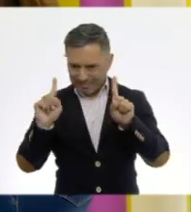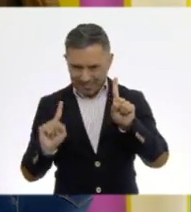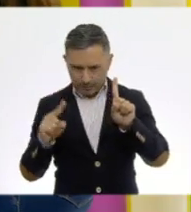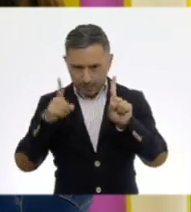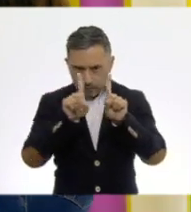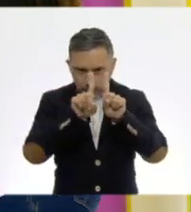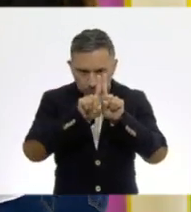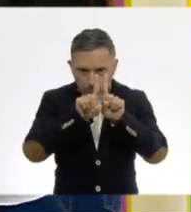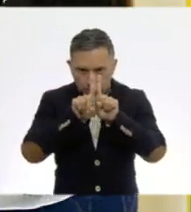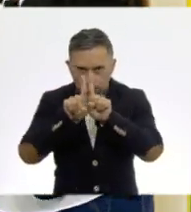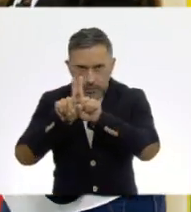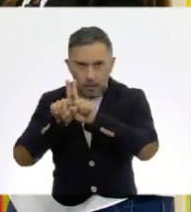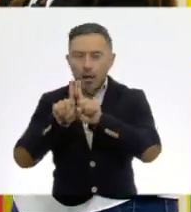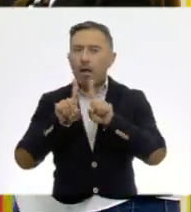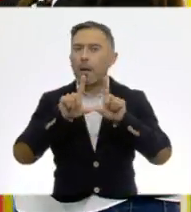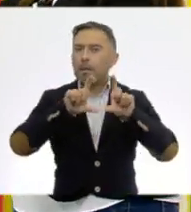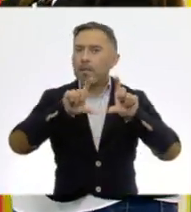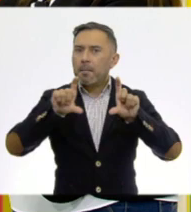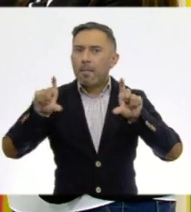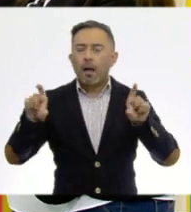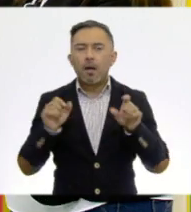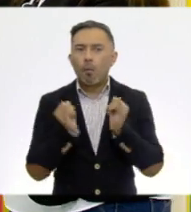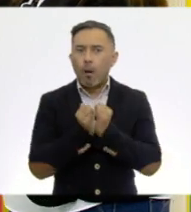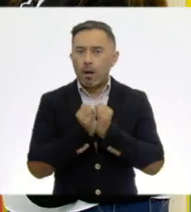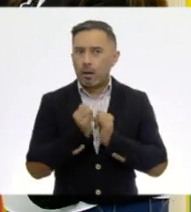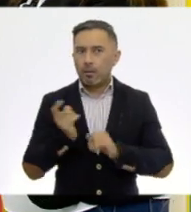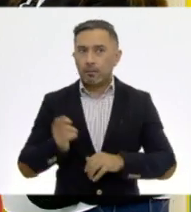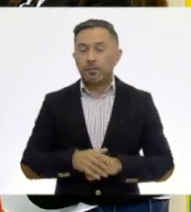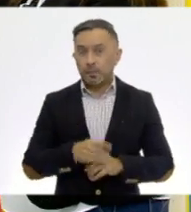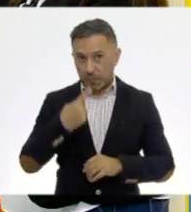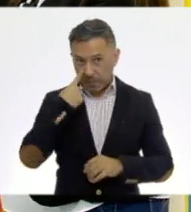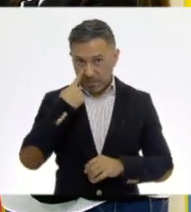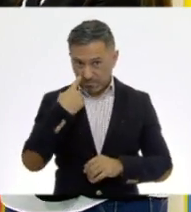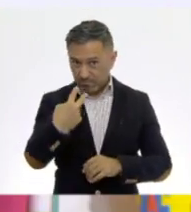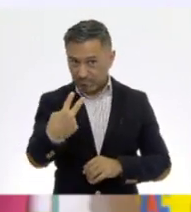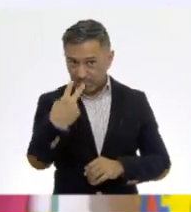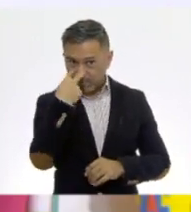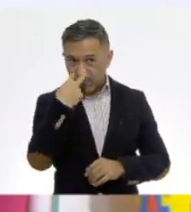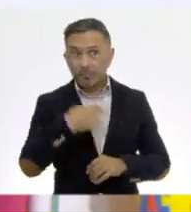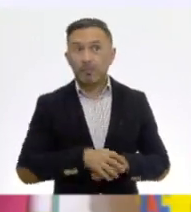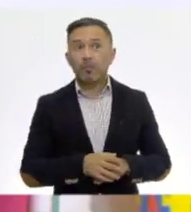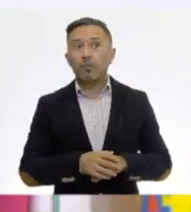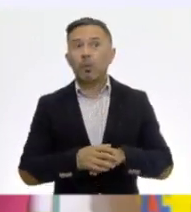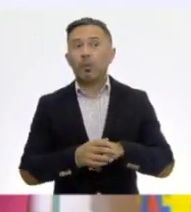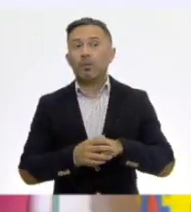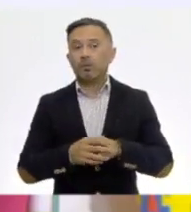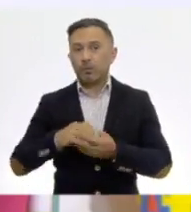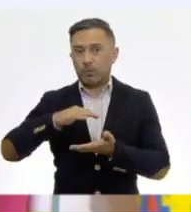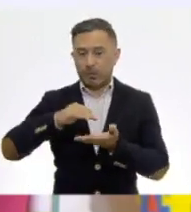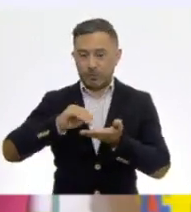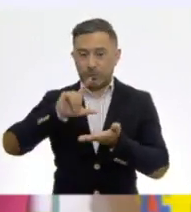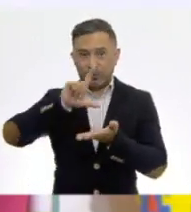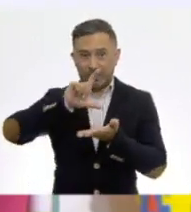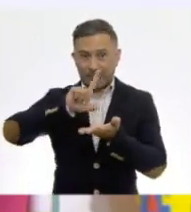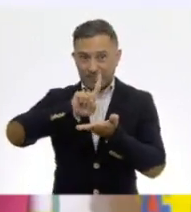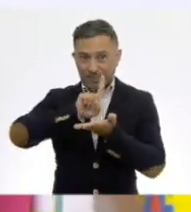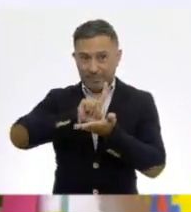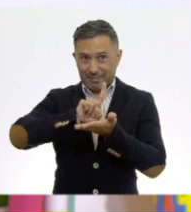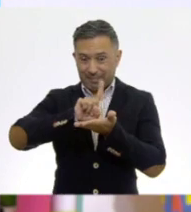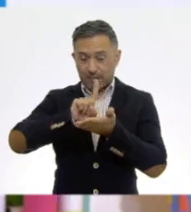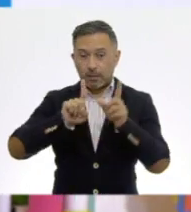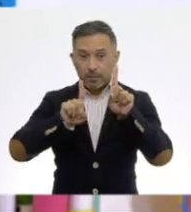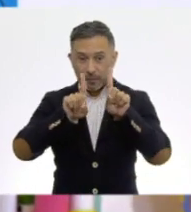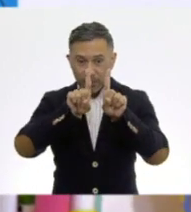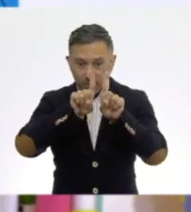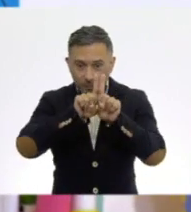Uy. Perdón, perdón. Niñas y niños, observen. Si yo comparo este lado o las aristas